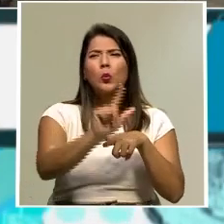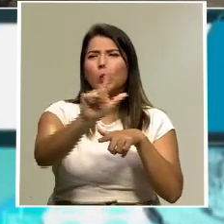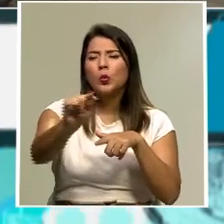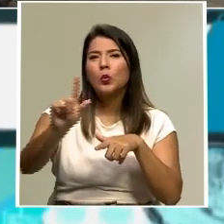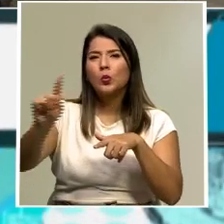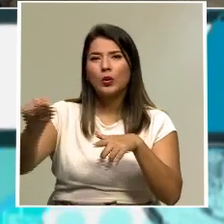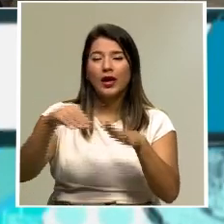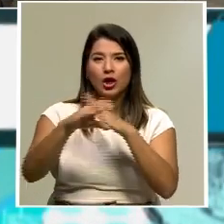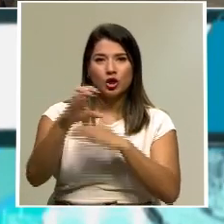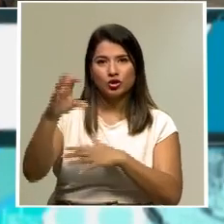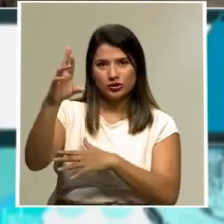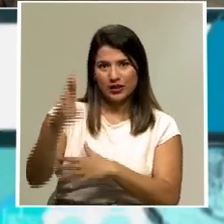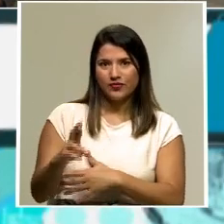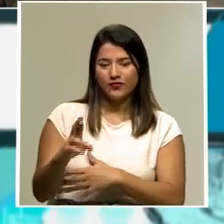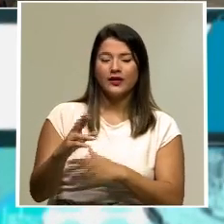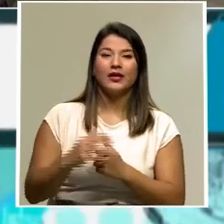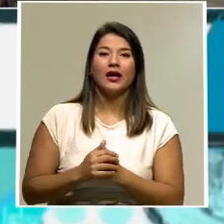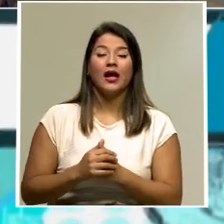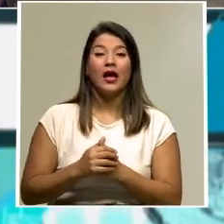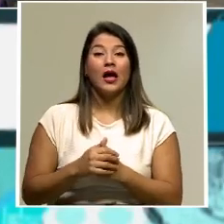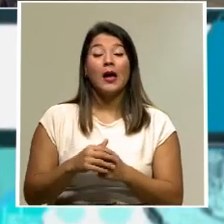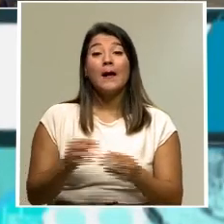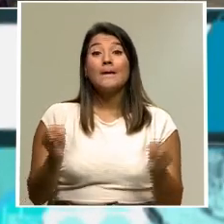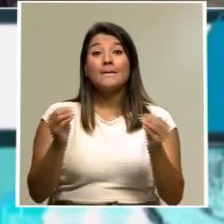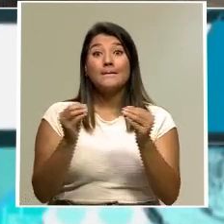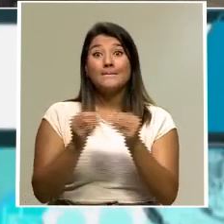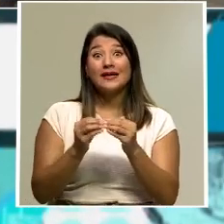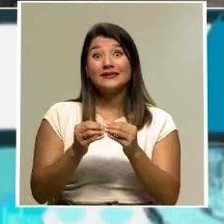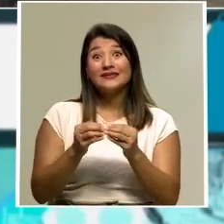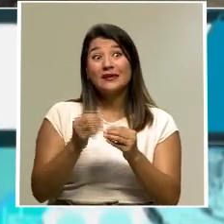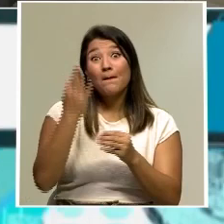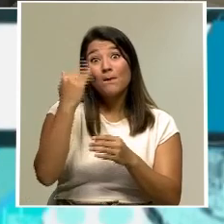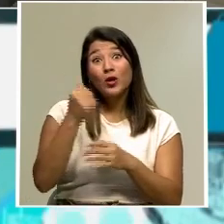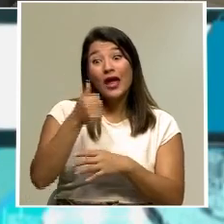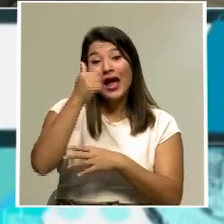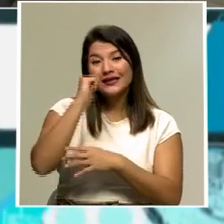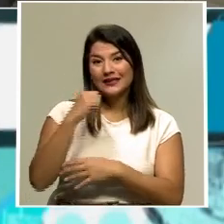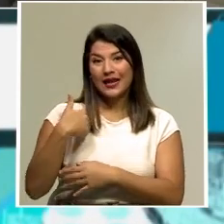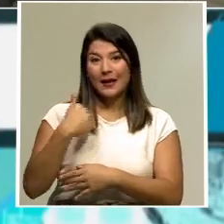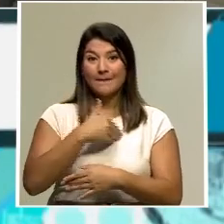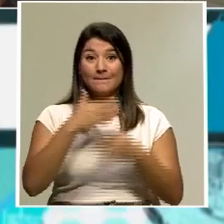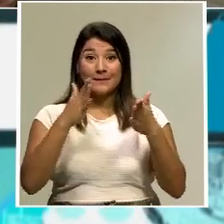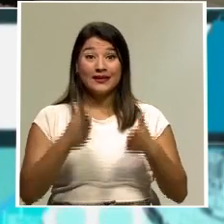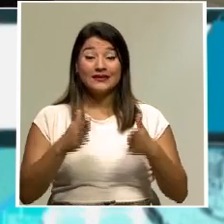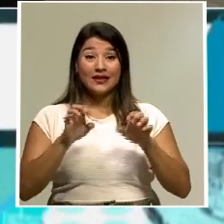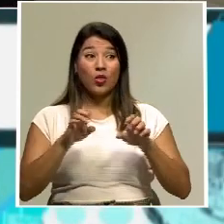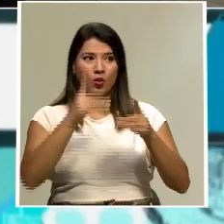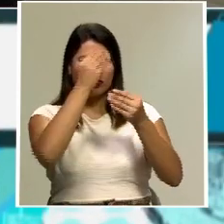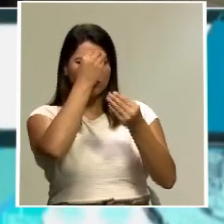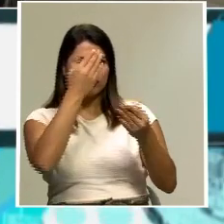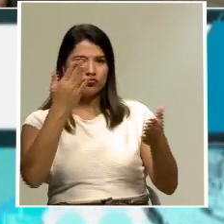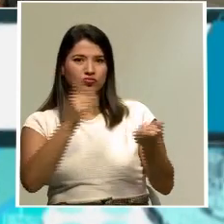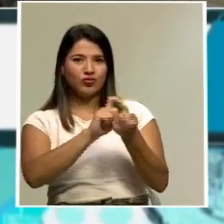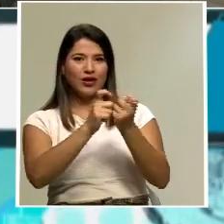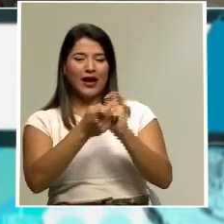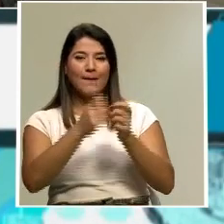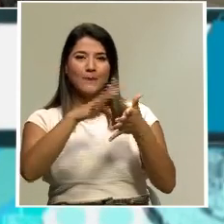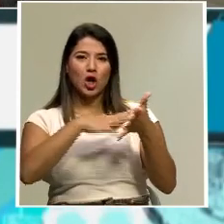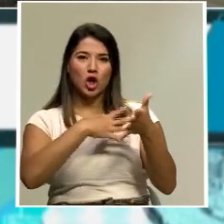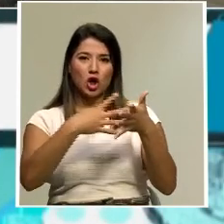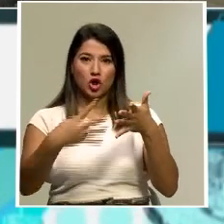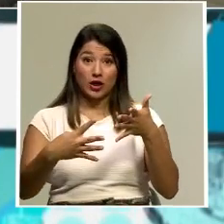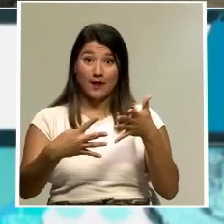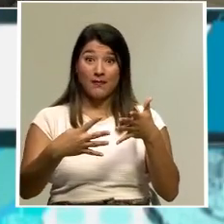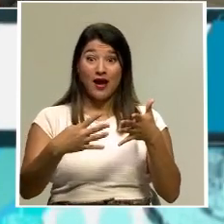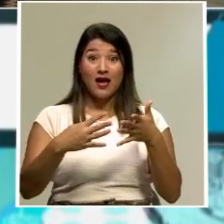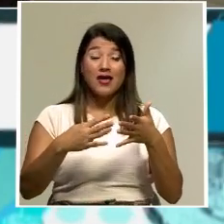con lo que fue ayer la recandalización de lo que es el tema del calendario en el